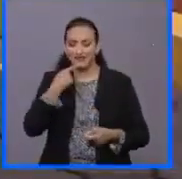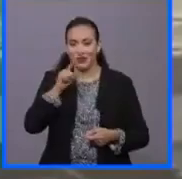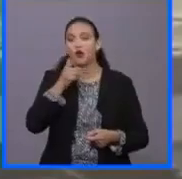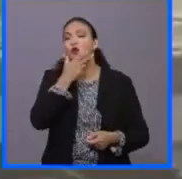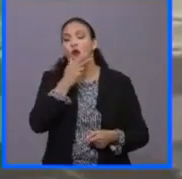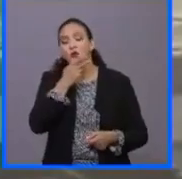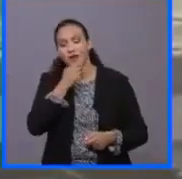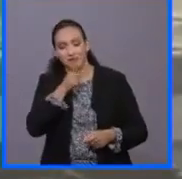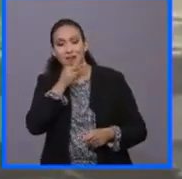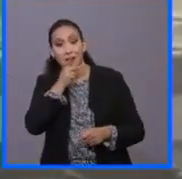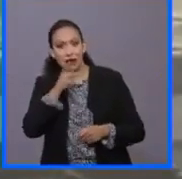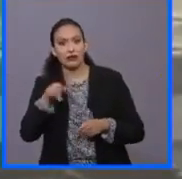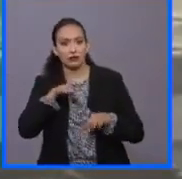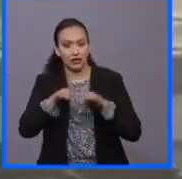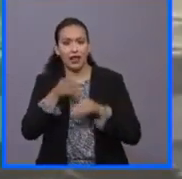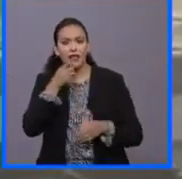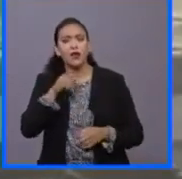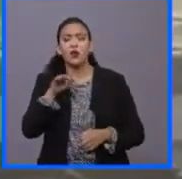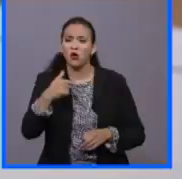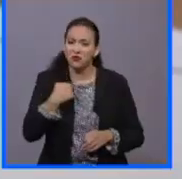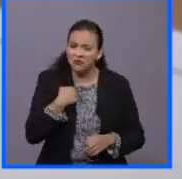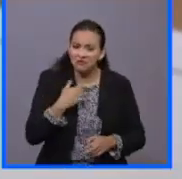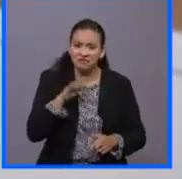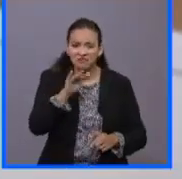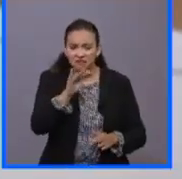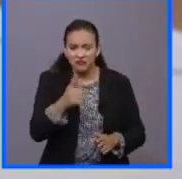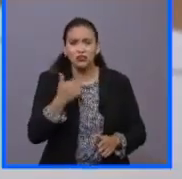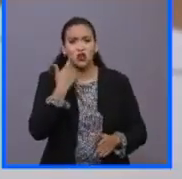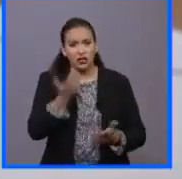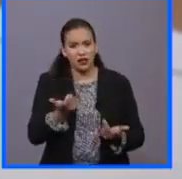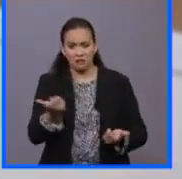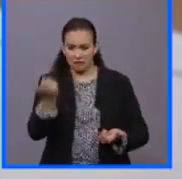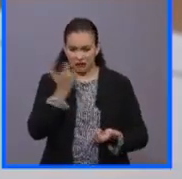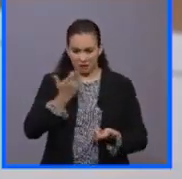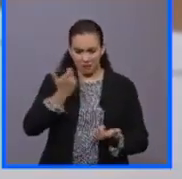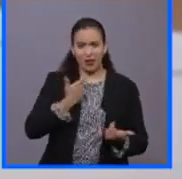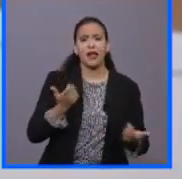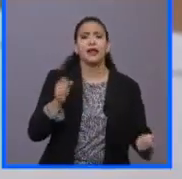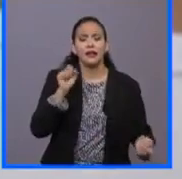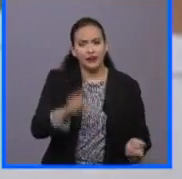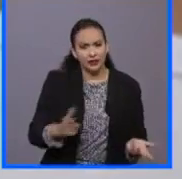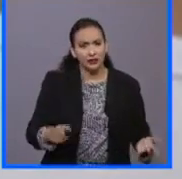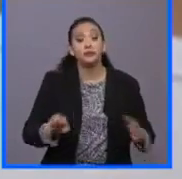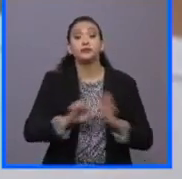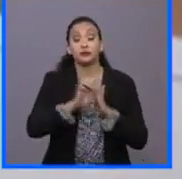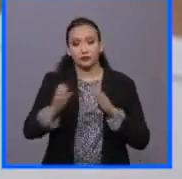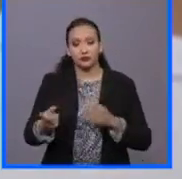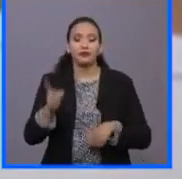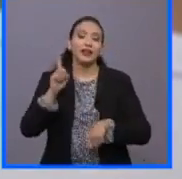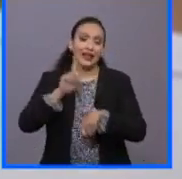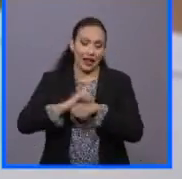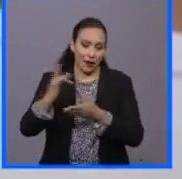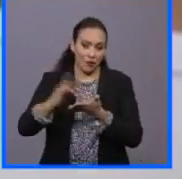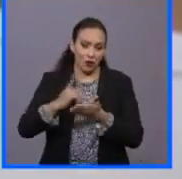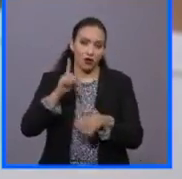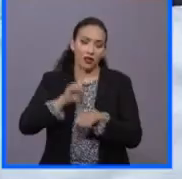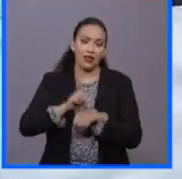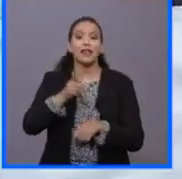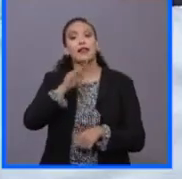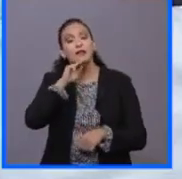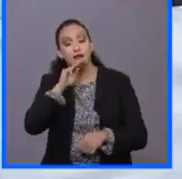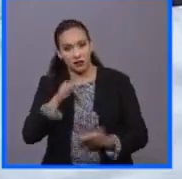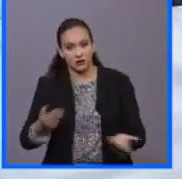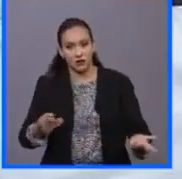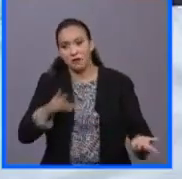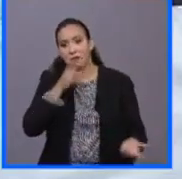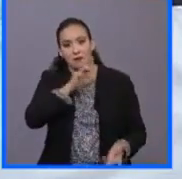padre trabajador que reclamó su reinstalación y el pago de diversas prestaciones, entre ellas el estímulo por el Día de las